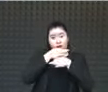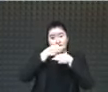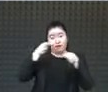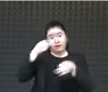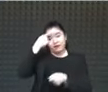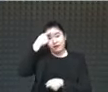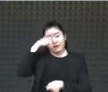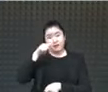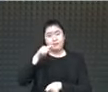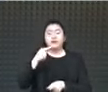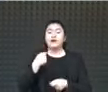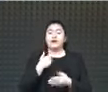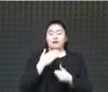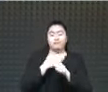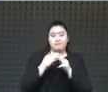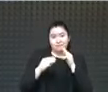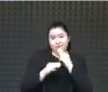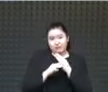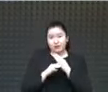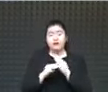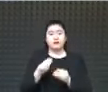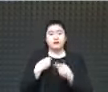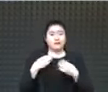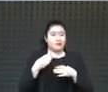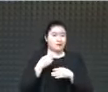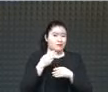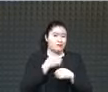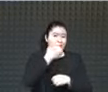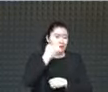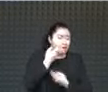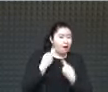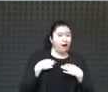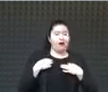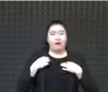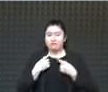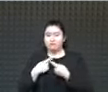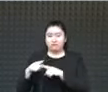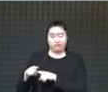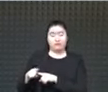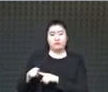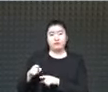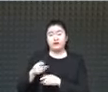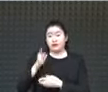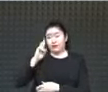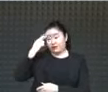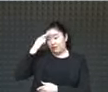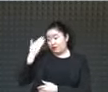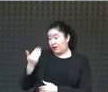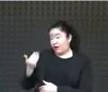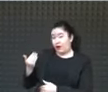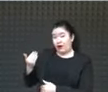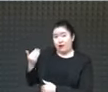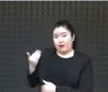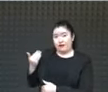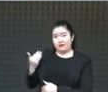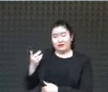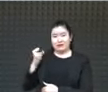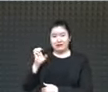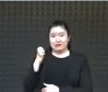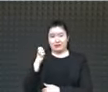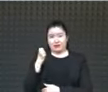escolares para la entrada a clases. Si recuerdan, se dio un adelanto de apoyo por el semáforo rojo en